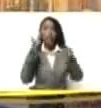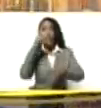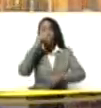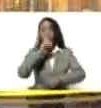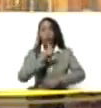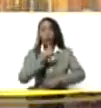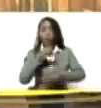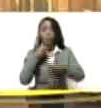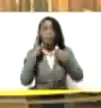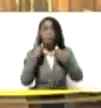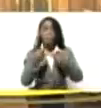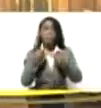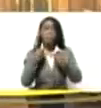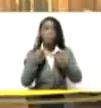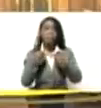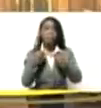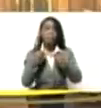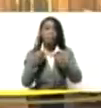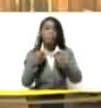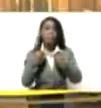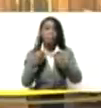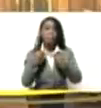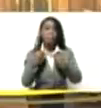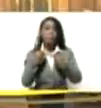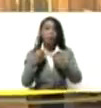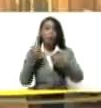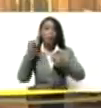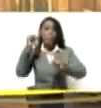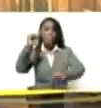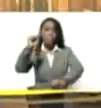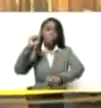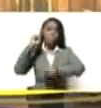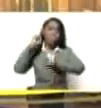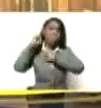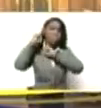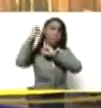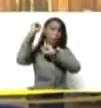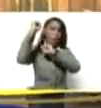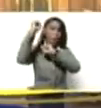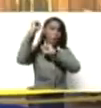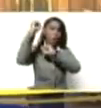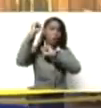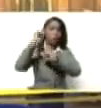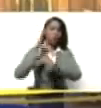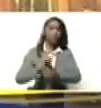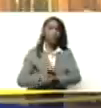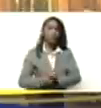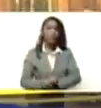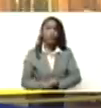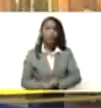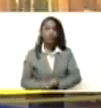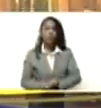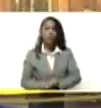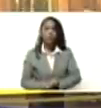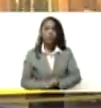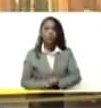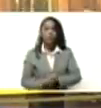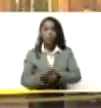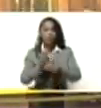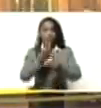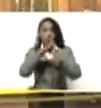gobernadoras alcaldes y alcaldesas vayan a hacer su trabajo vayan a resolver los problemas de nuestro